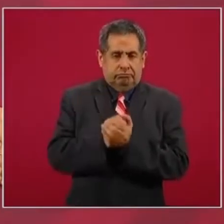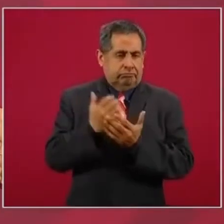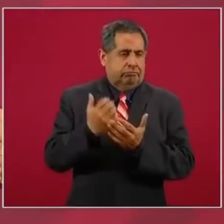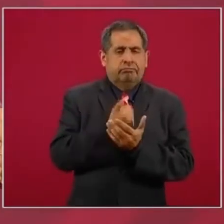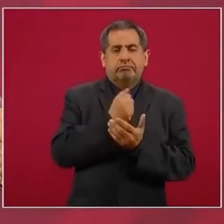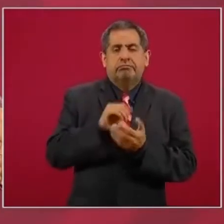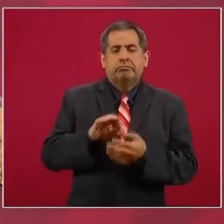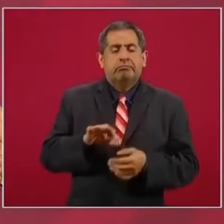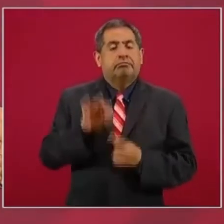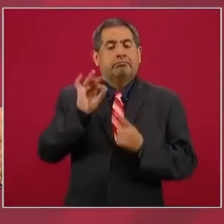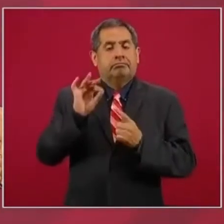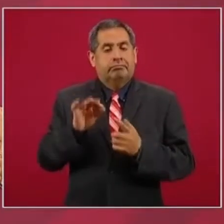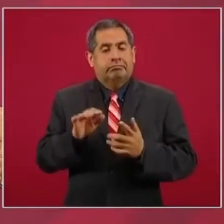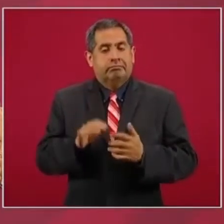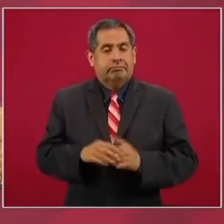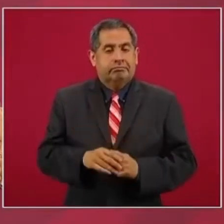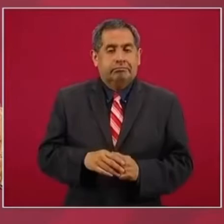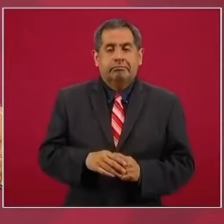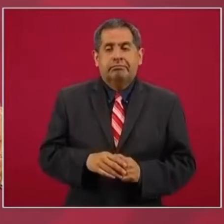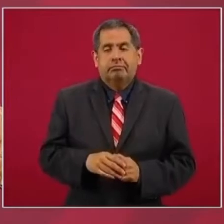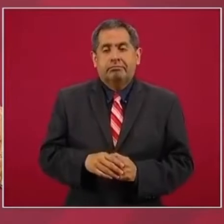física.